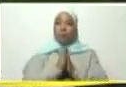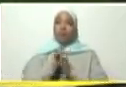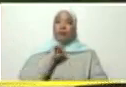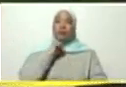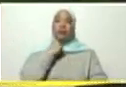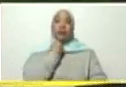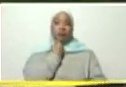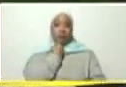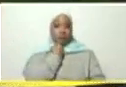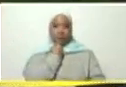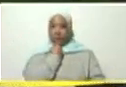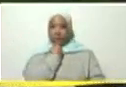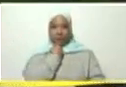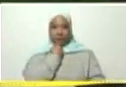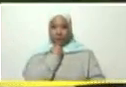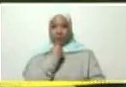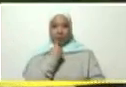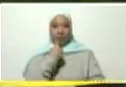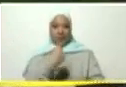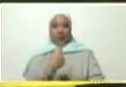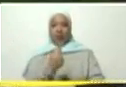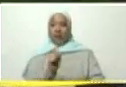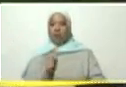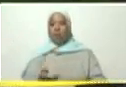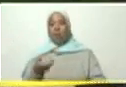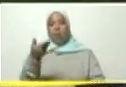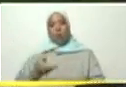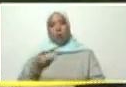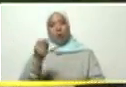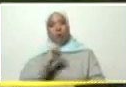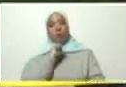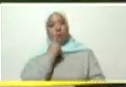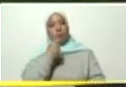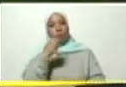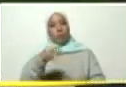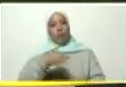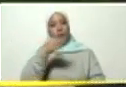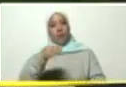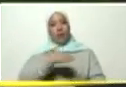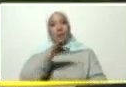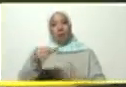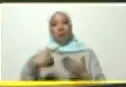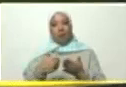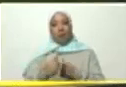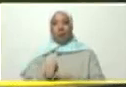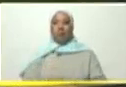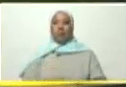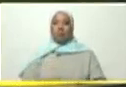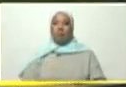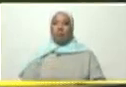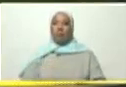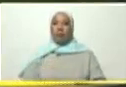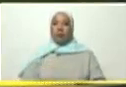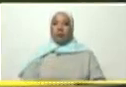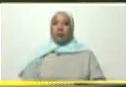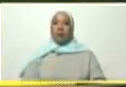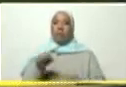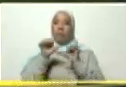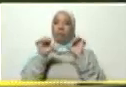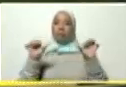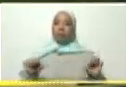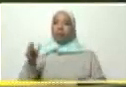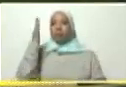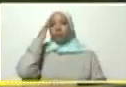no se deben decir pero este es muy importante que lo sepamos todo hemos sabido construir un sistema